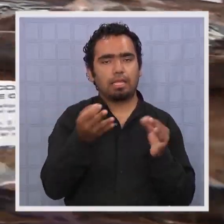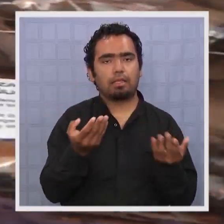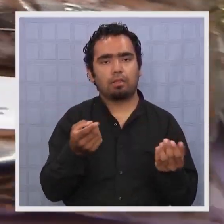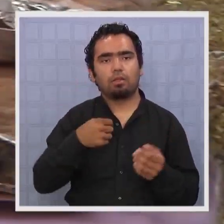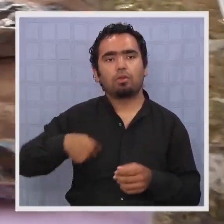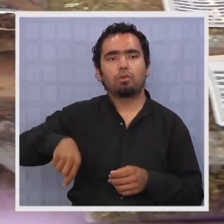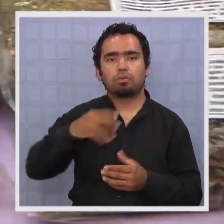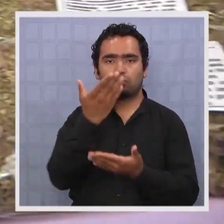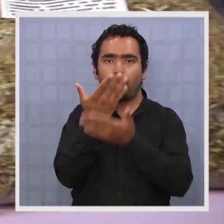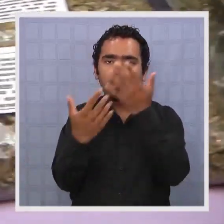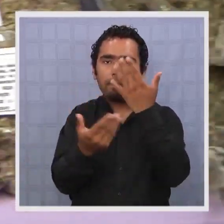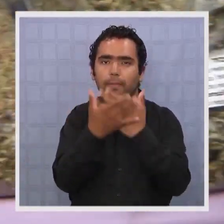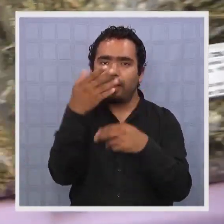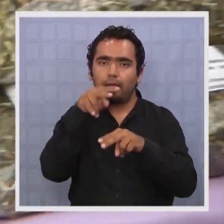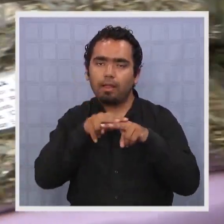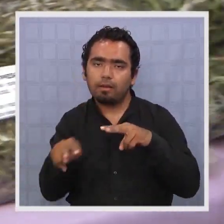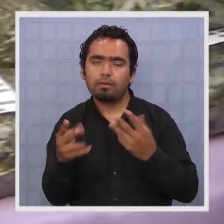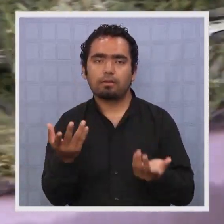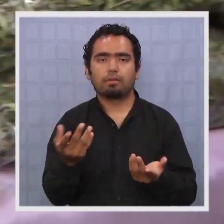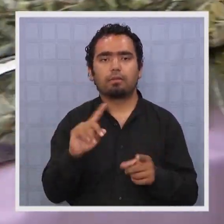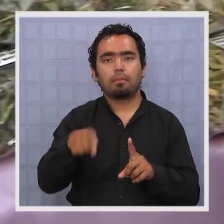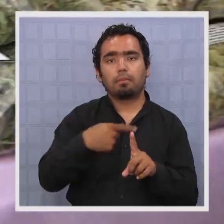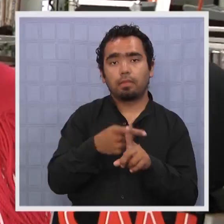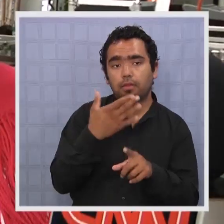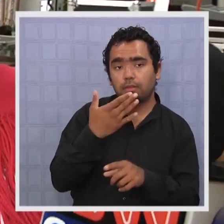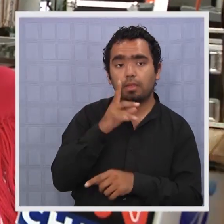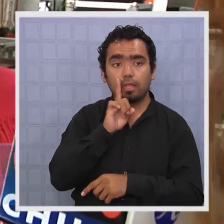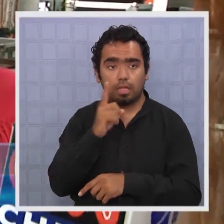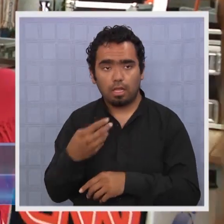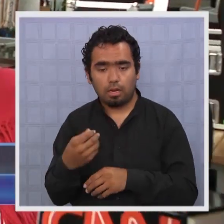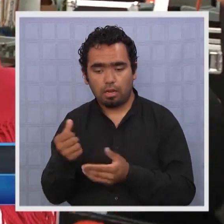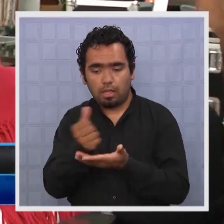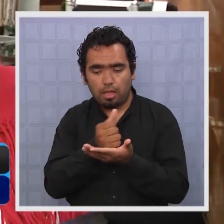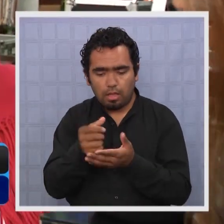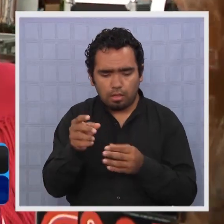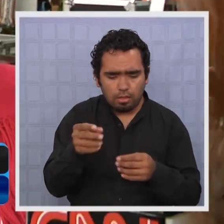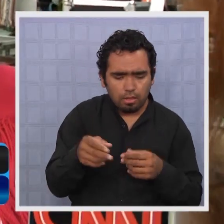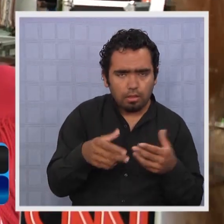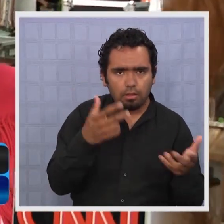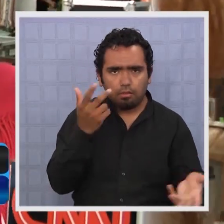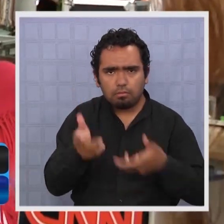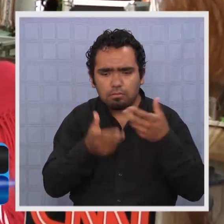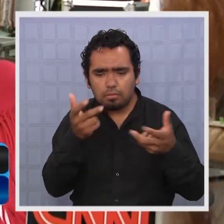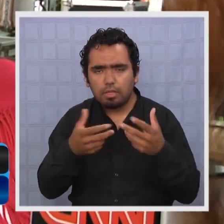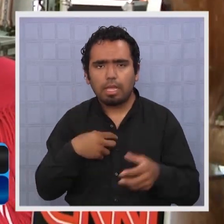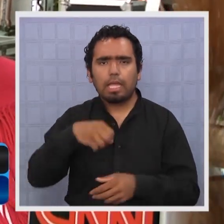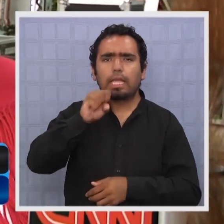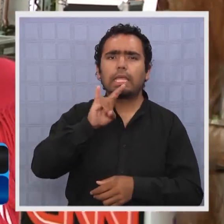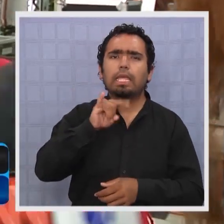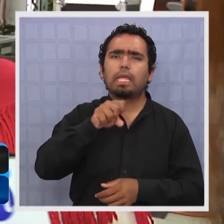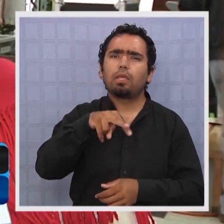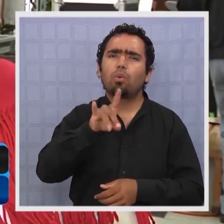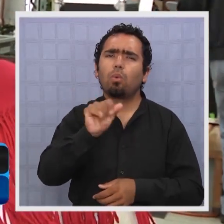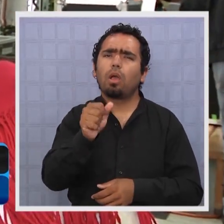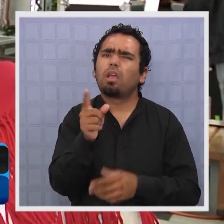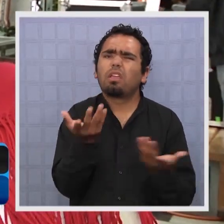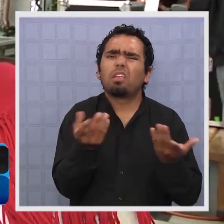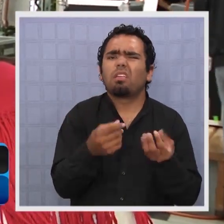nuestras manos. Y además tiene productos como de quinoa, qué sé yo. ¿Qué productos tiene usted para